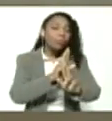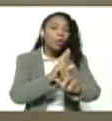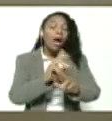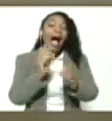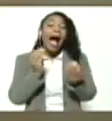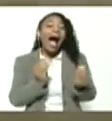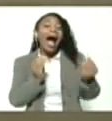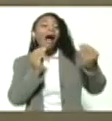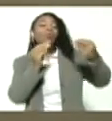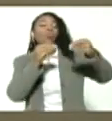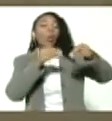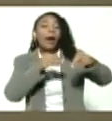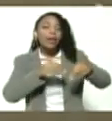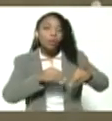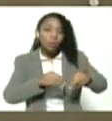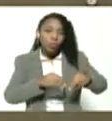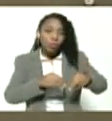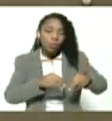un acuerdo.